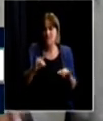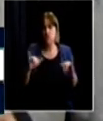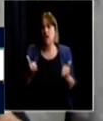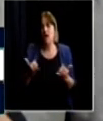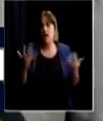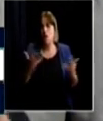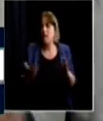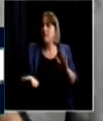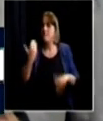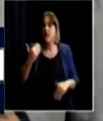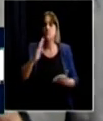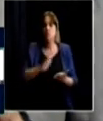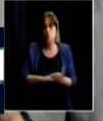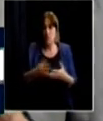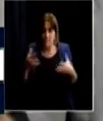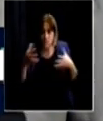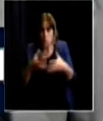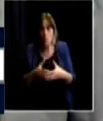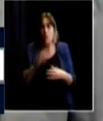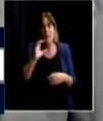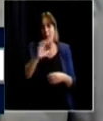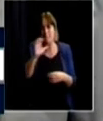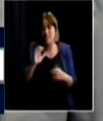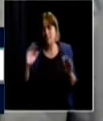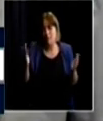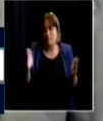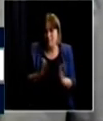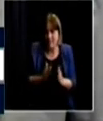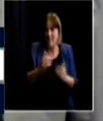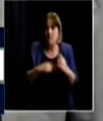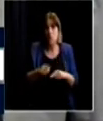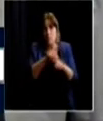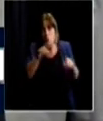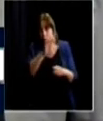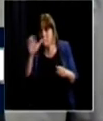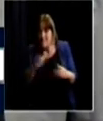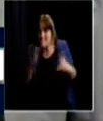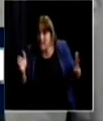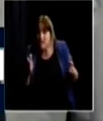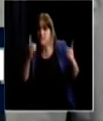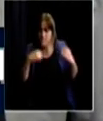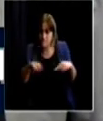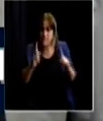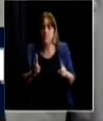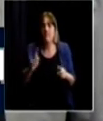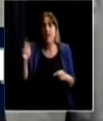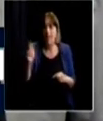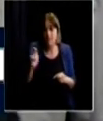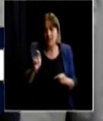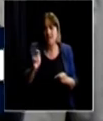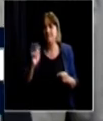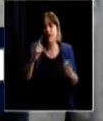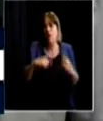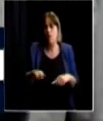concentran más en las mipymes pero también hay para las otras empresas que están en situación de emergencia situación